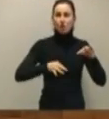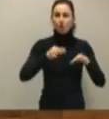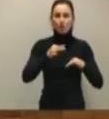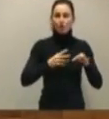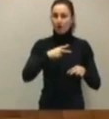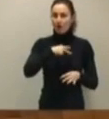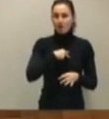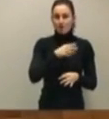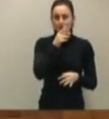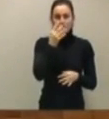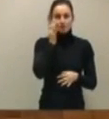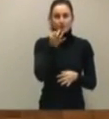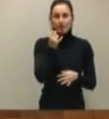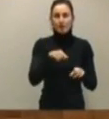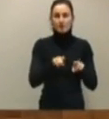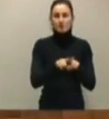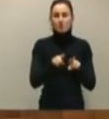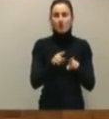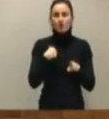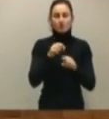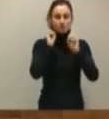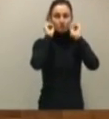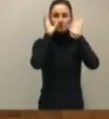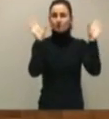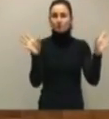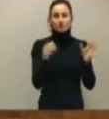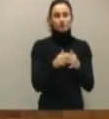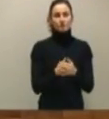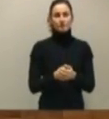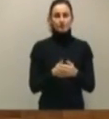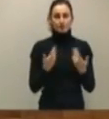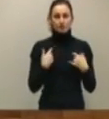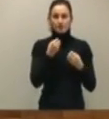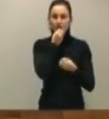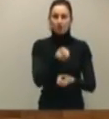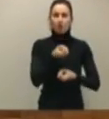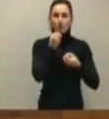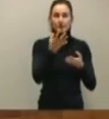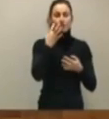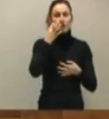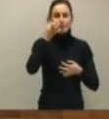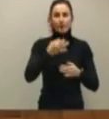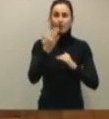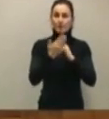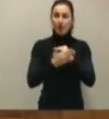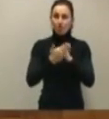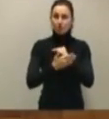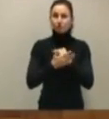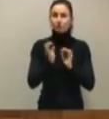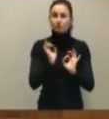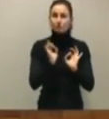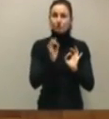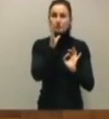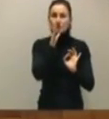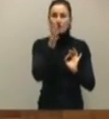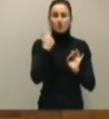realmente en algún momento me ha dejado perplejo. Y se ha dicho que se han cercenado los plazos. Y es cierto, no nos